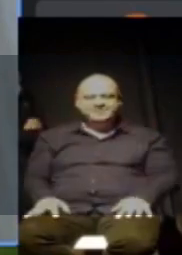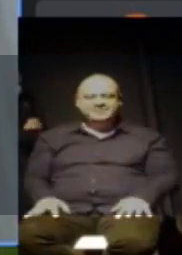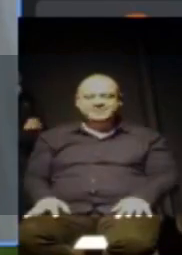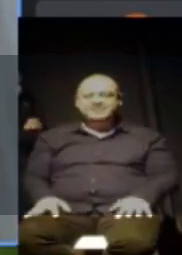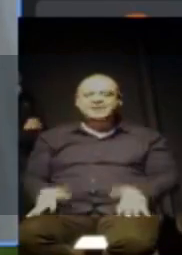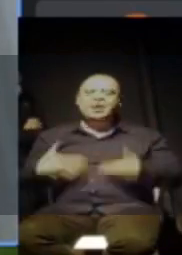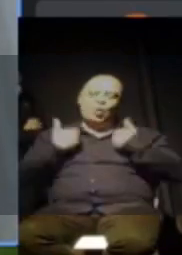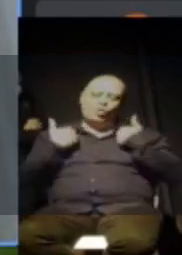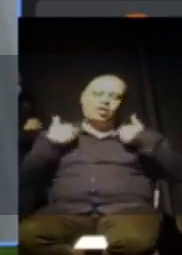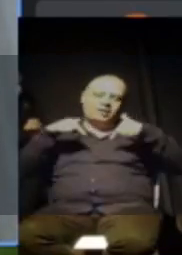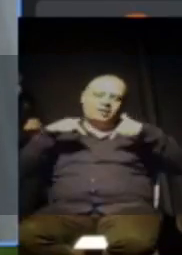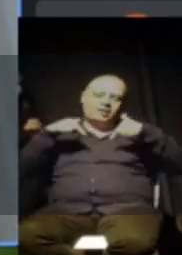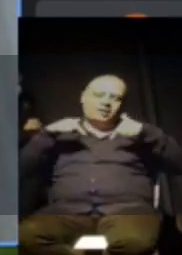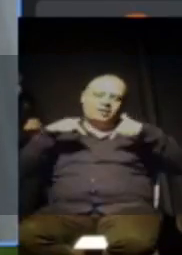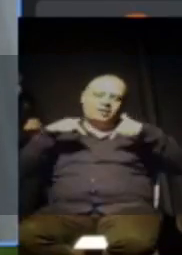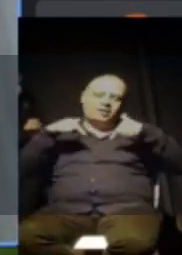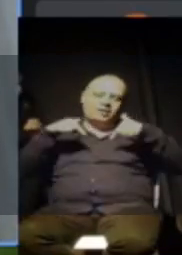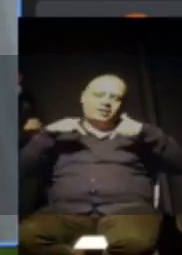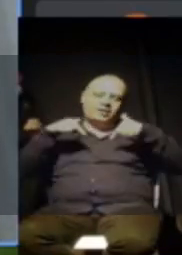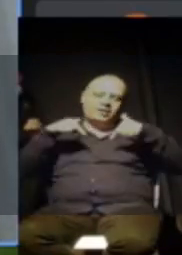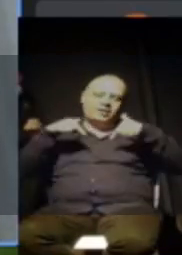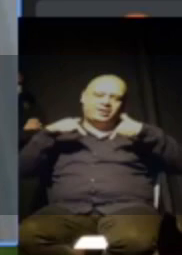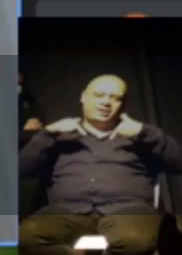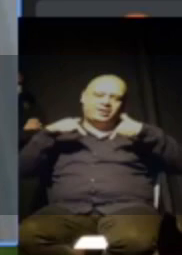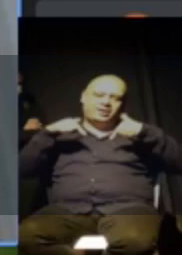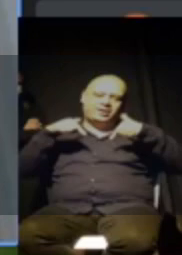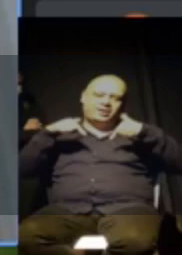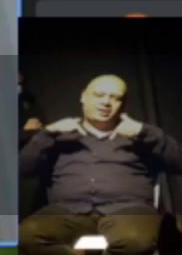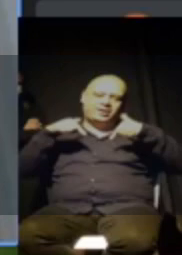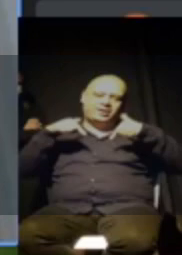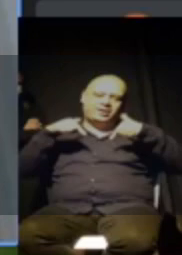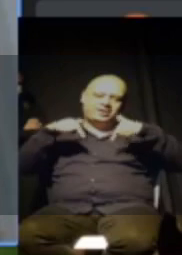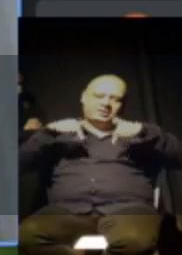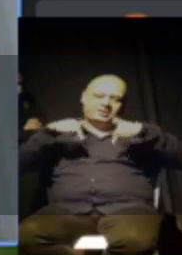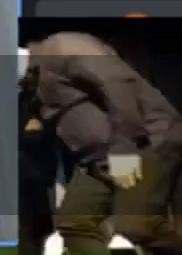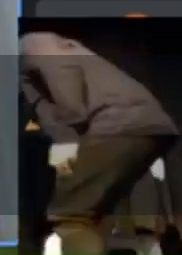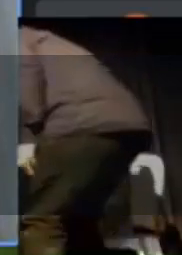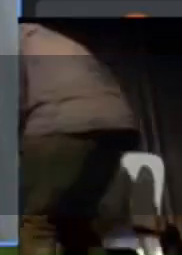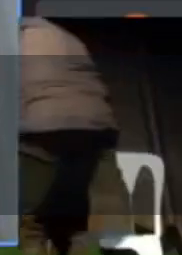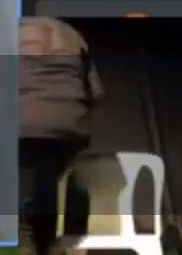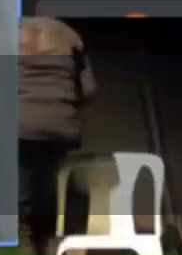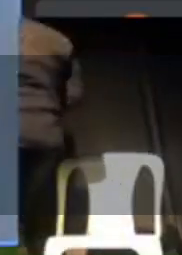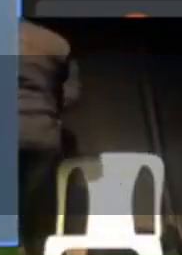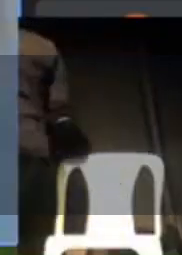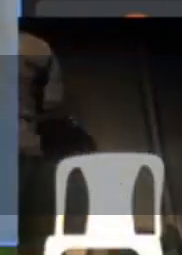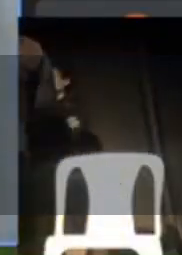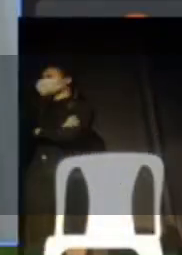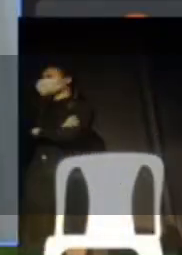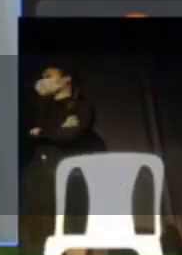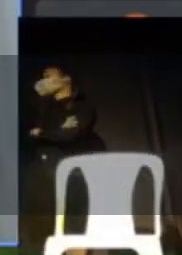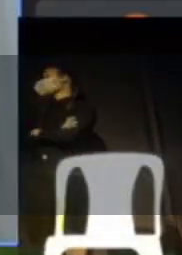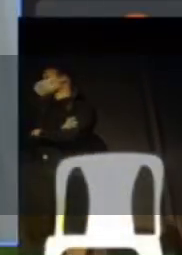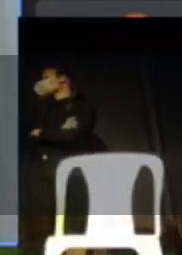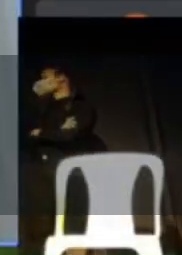digamos, participar. Gracias.